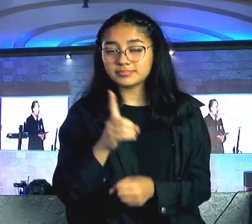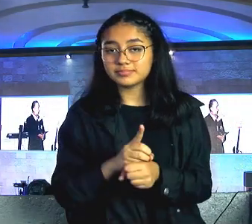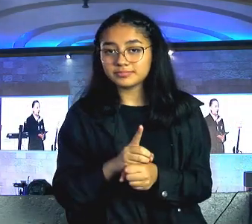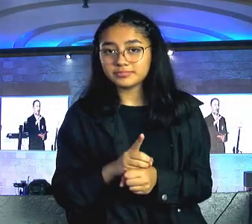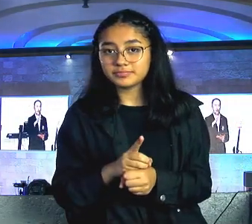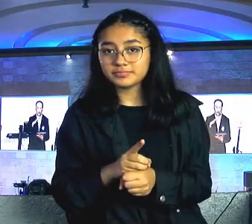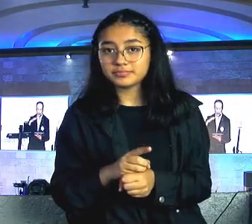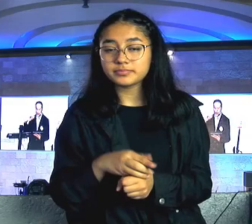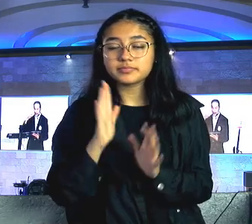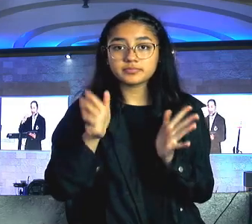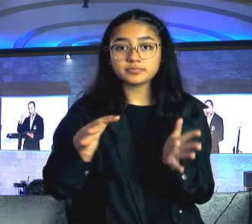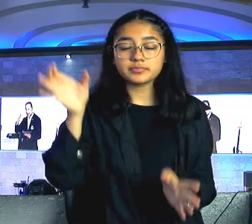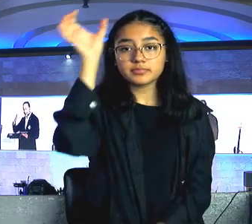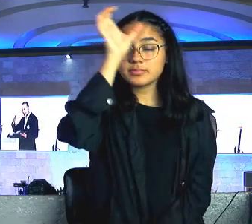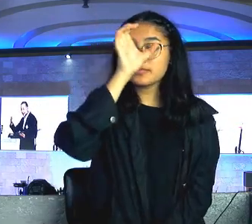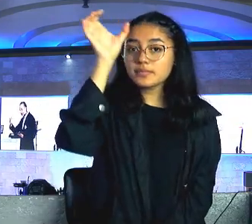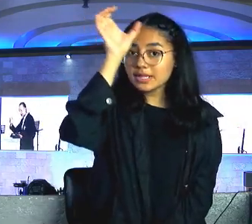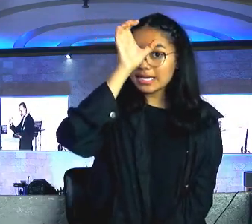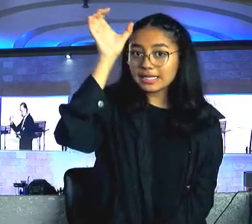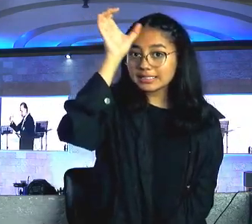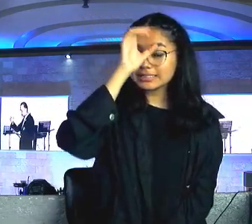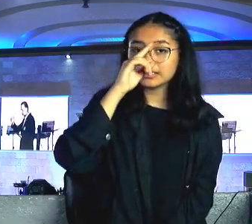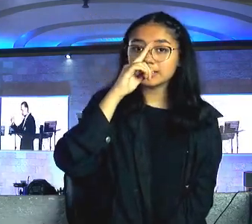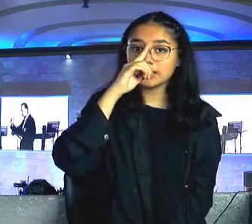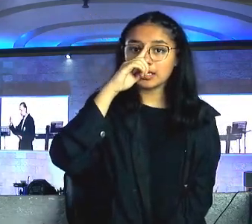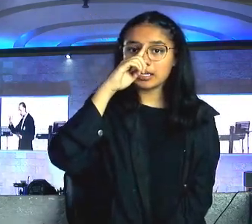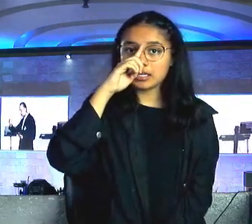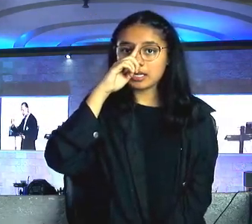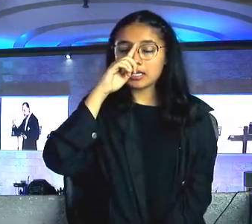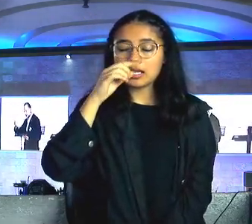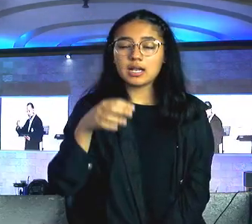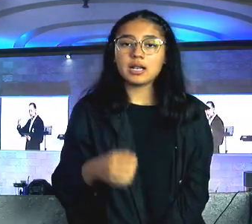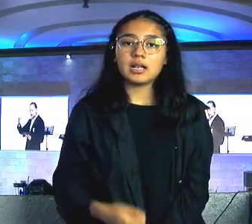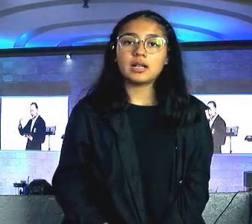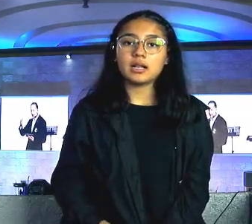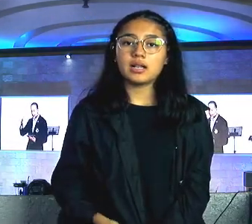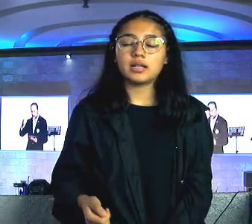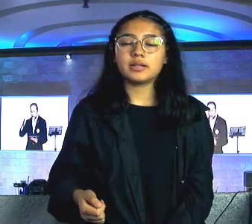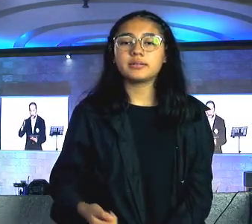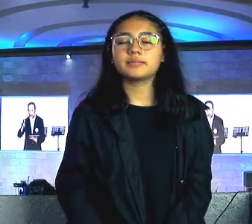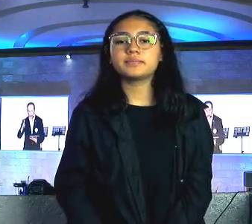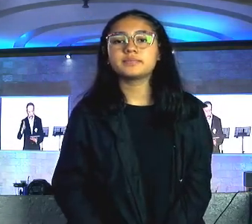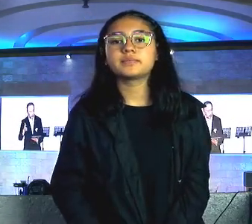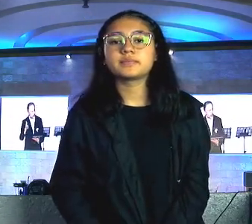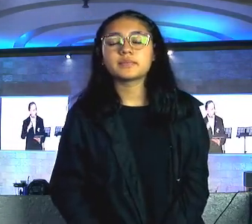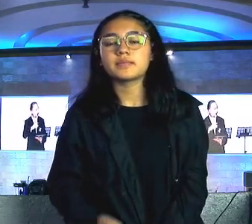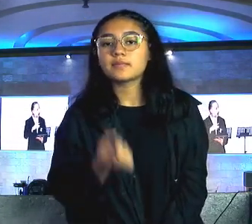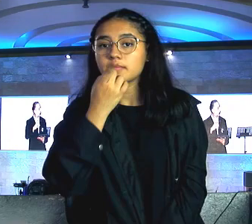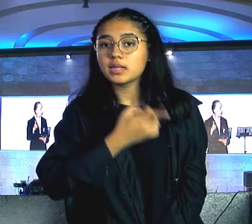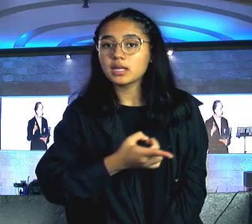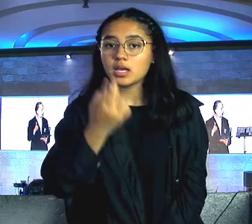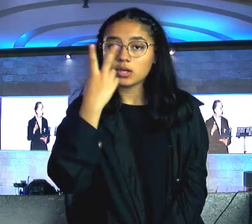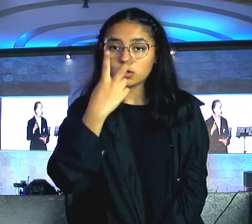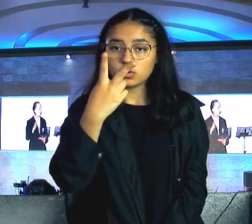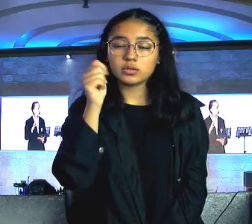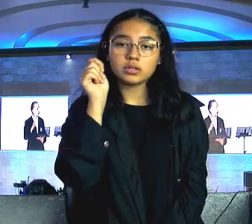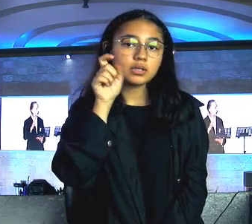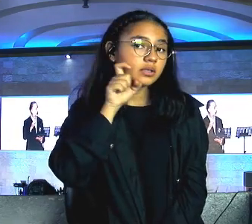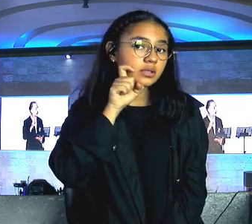la ciencia, la genética dice que hay dos sexos, hombre y mujer.